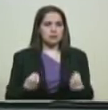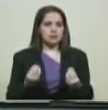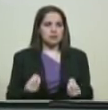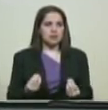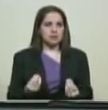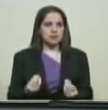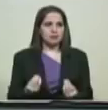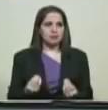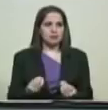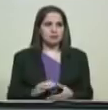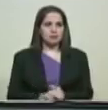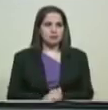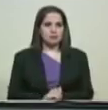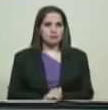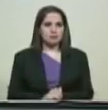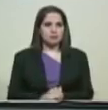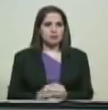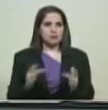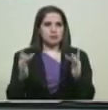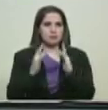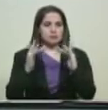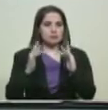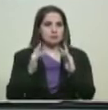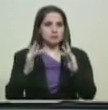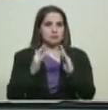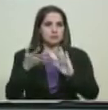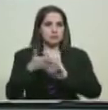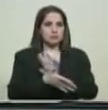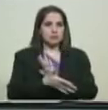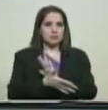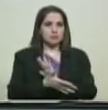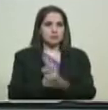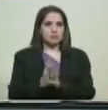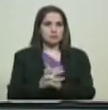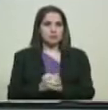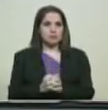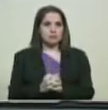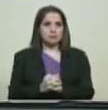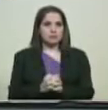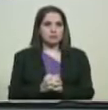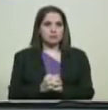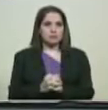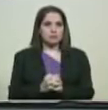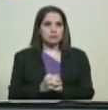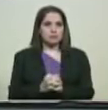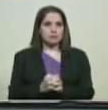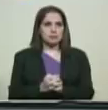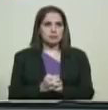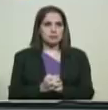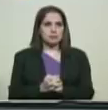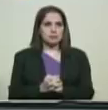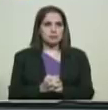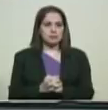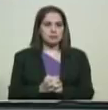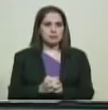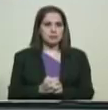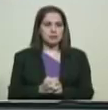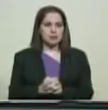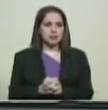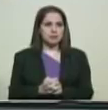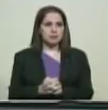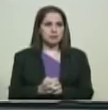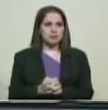5 millones de venezolanos entramos en contacto y movilizamos nosotros en movilizaciones que nos